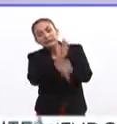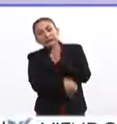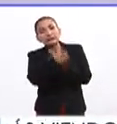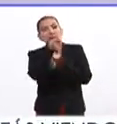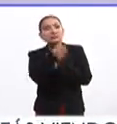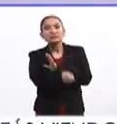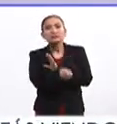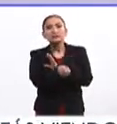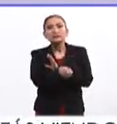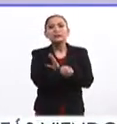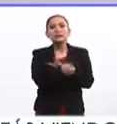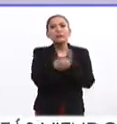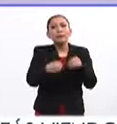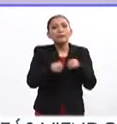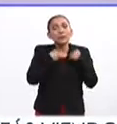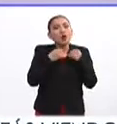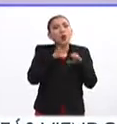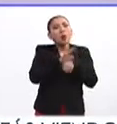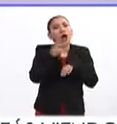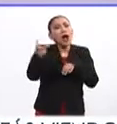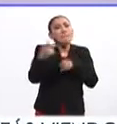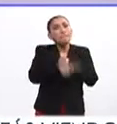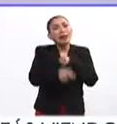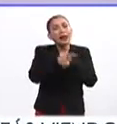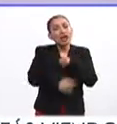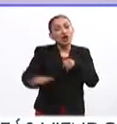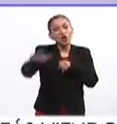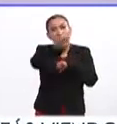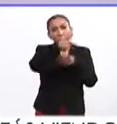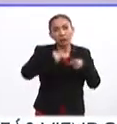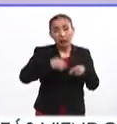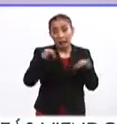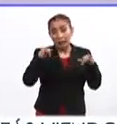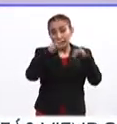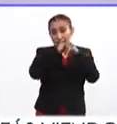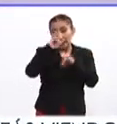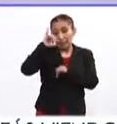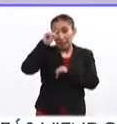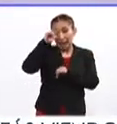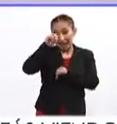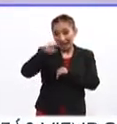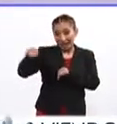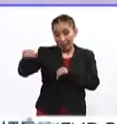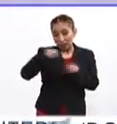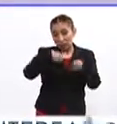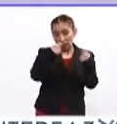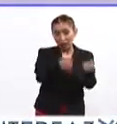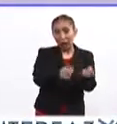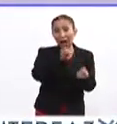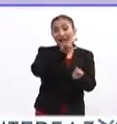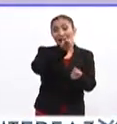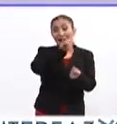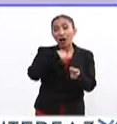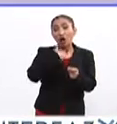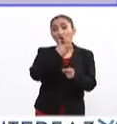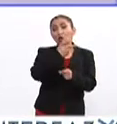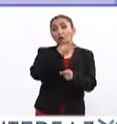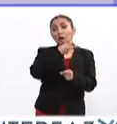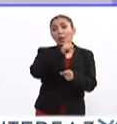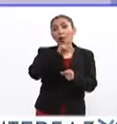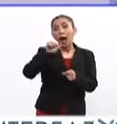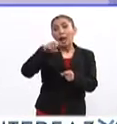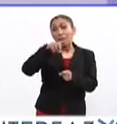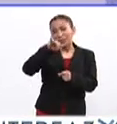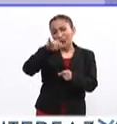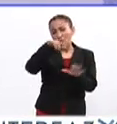cómo viven o cuáles son los riesgos de nuestras sociedades. El Instituto Politécnico Nacional entregó a la alcaldía de Gustavo Amadero.